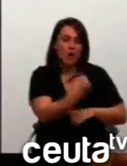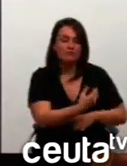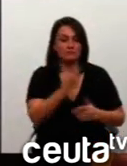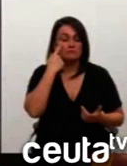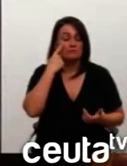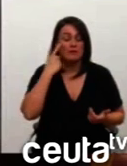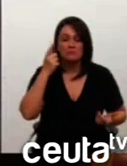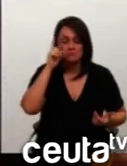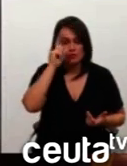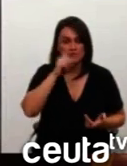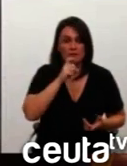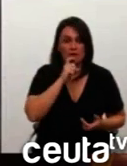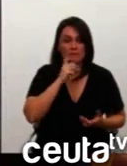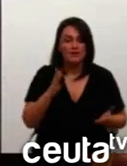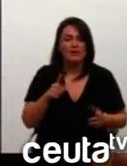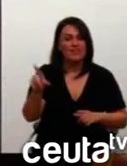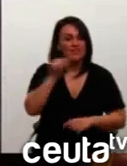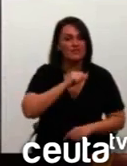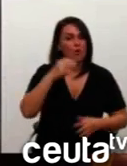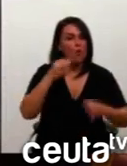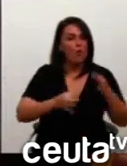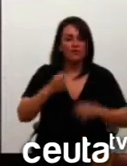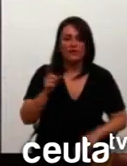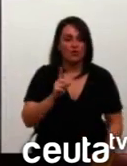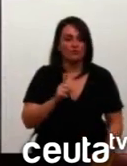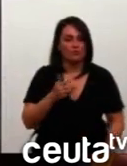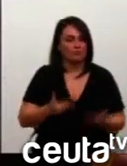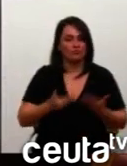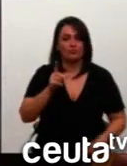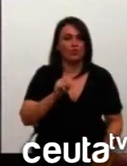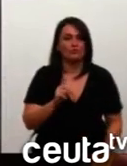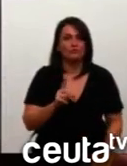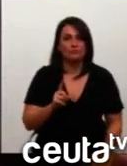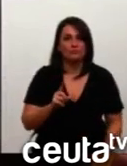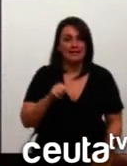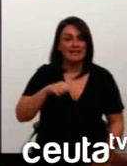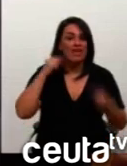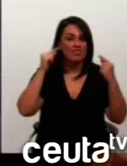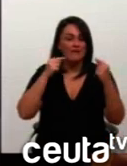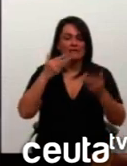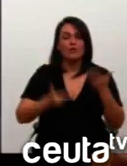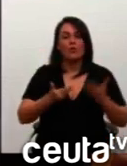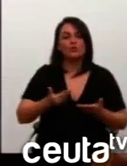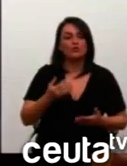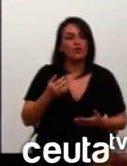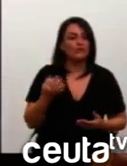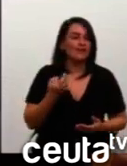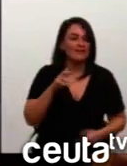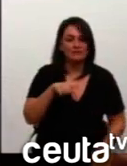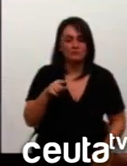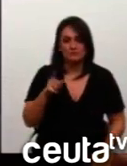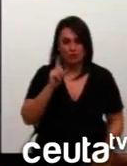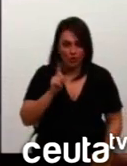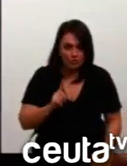el fondo sabe que no es justa con el resto de grupos, que aquí no estamos tampoco para debatir lo que es justo y lo que no. Ustedes se aprovechan